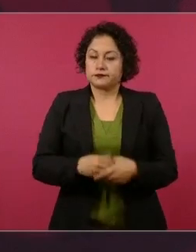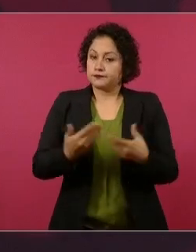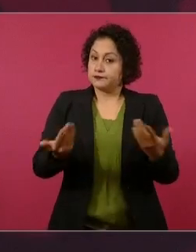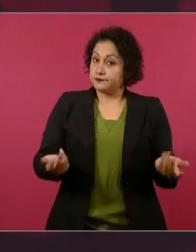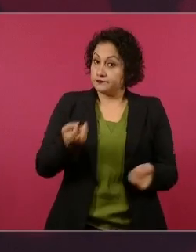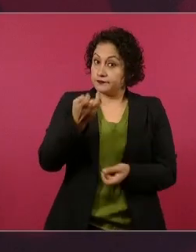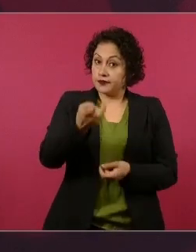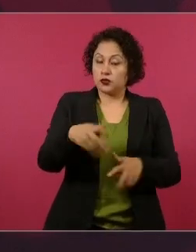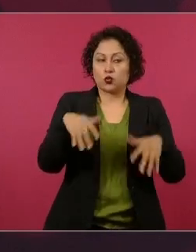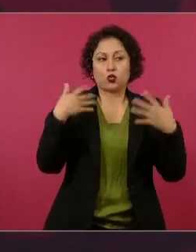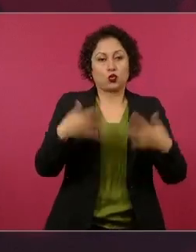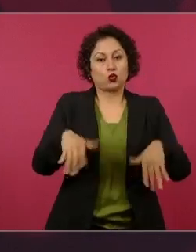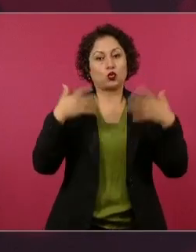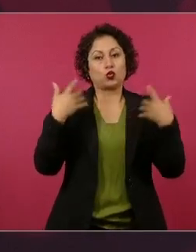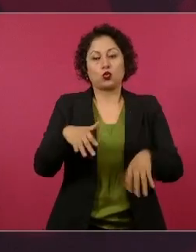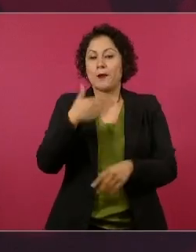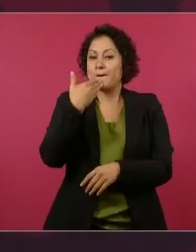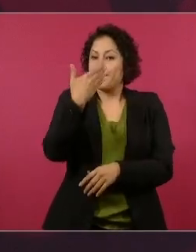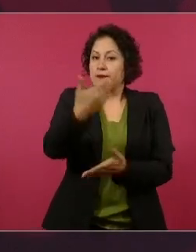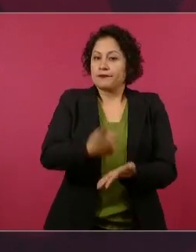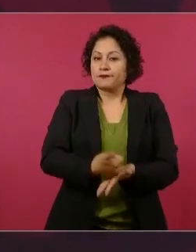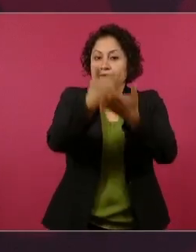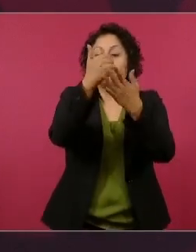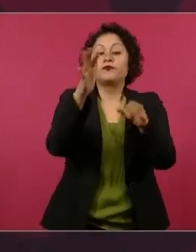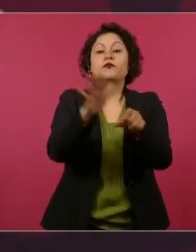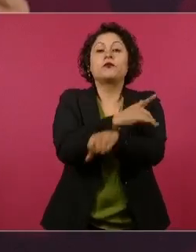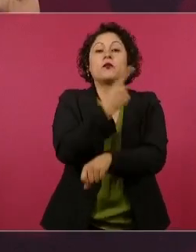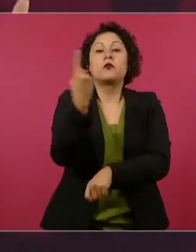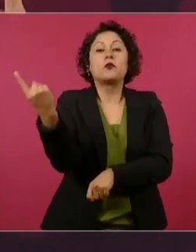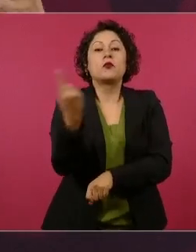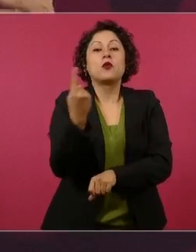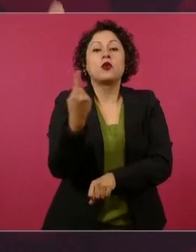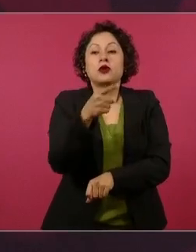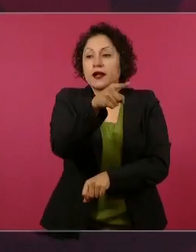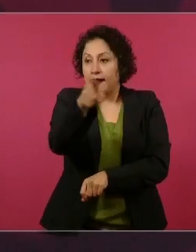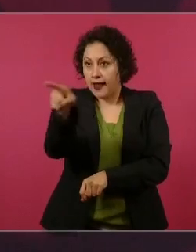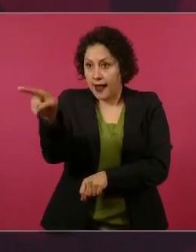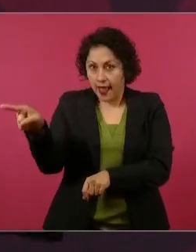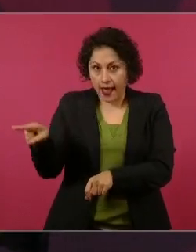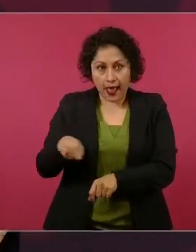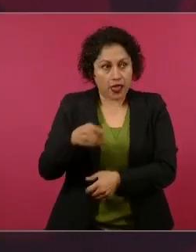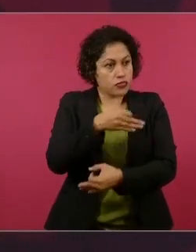porque el presupuesto le llega de manera directa